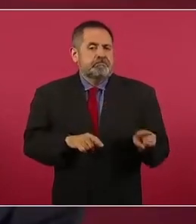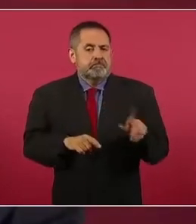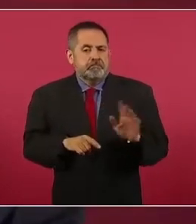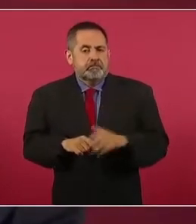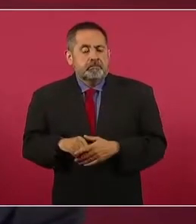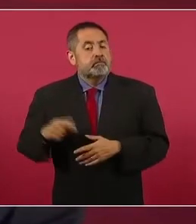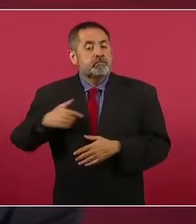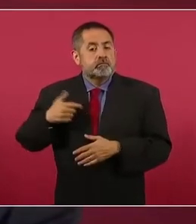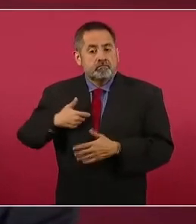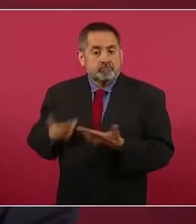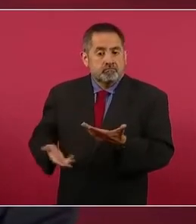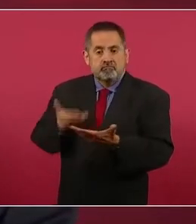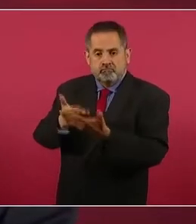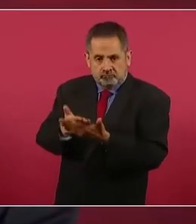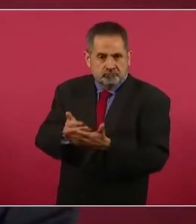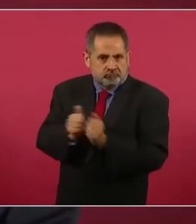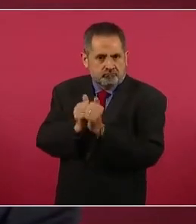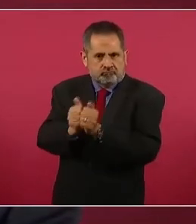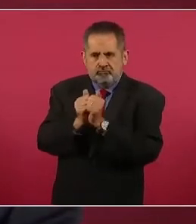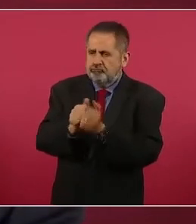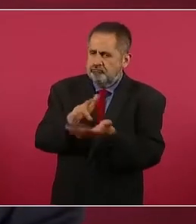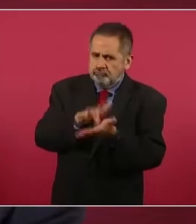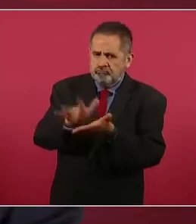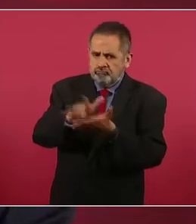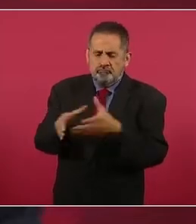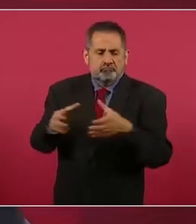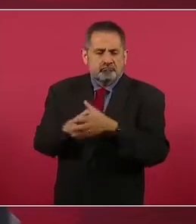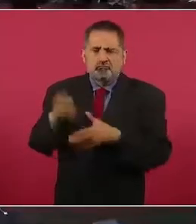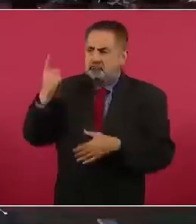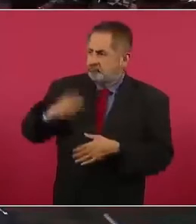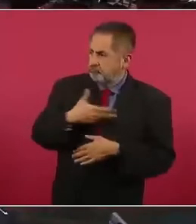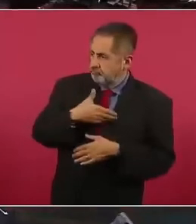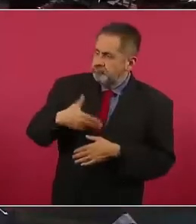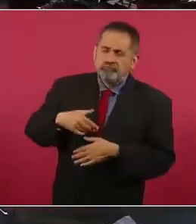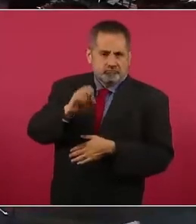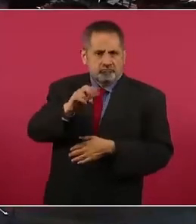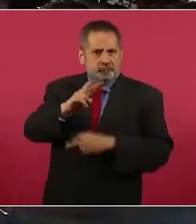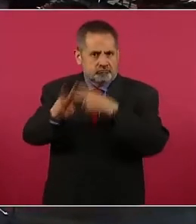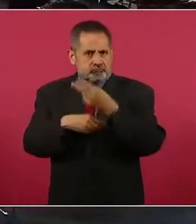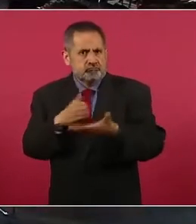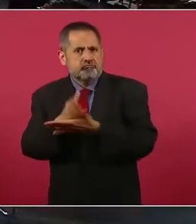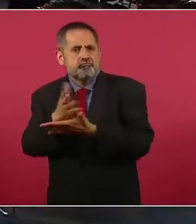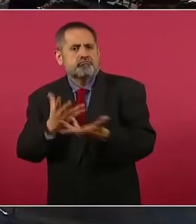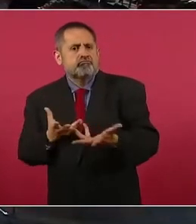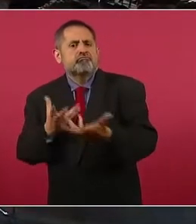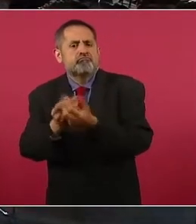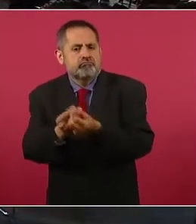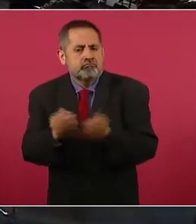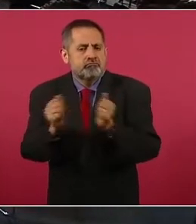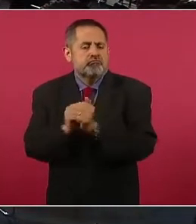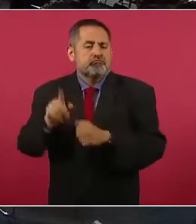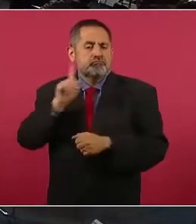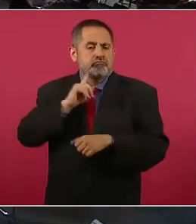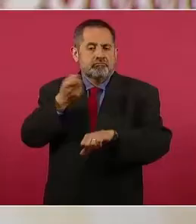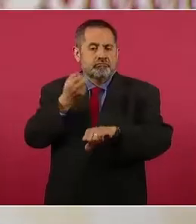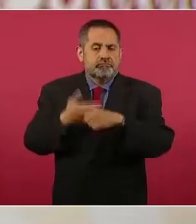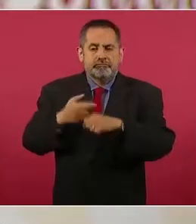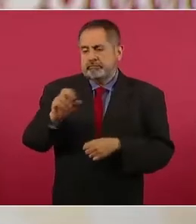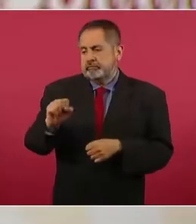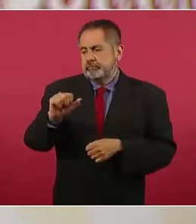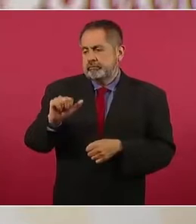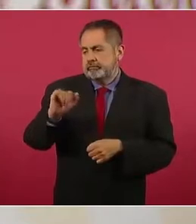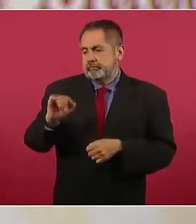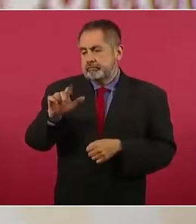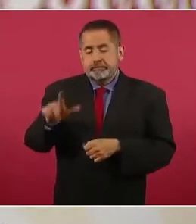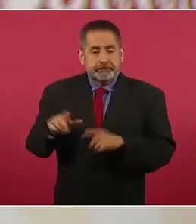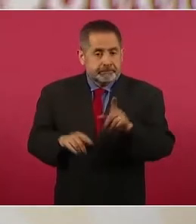Nosotros ya ofrecimos toda la colaboración, como nos lo ha instruido el presidente Andrés Manuel López Obrador y la secretaria Rosa Isela. Al momento